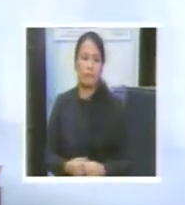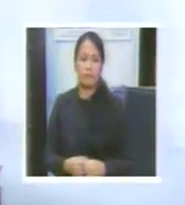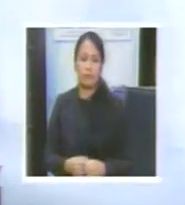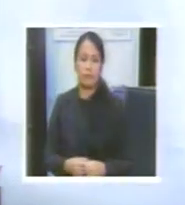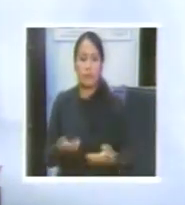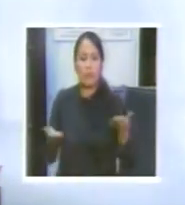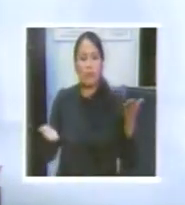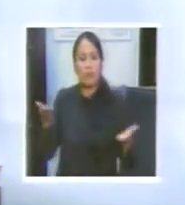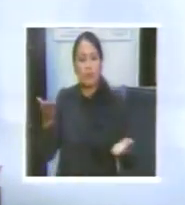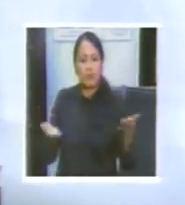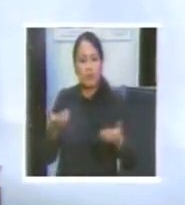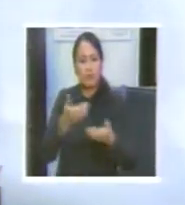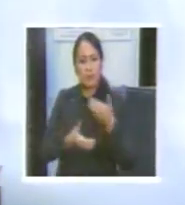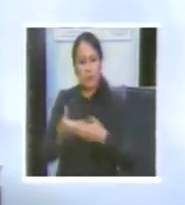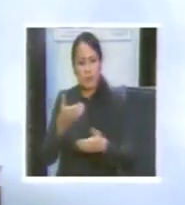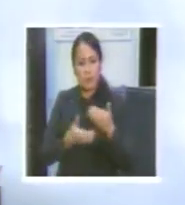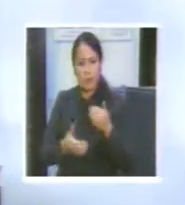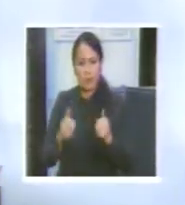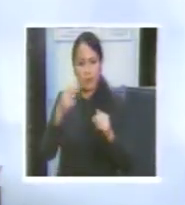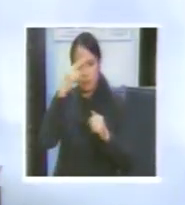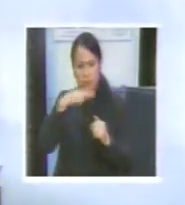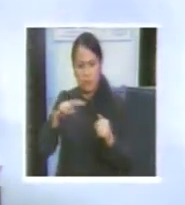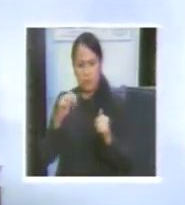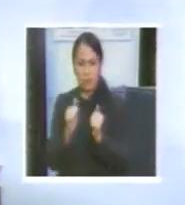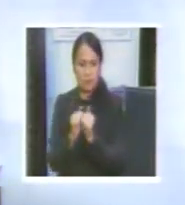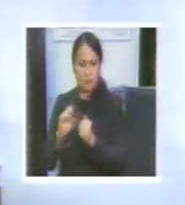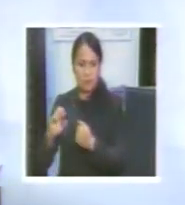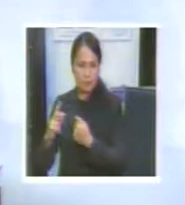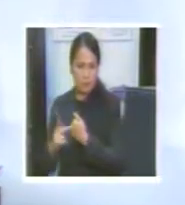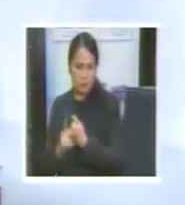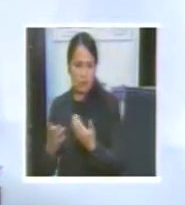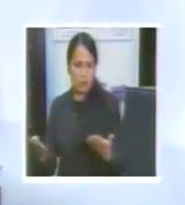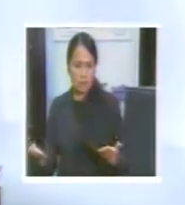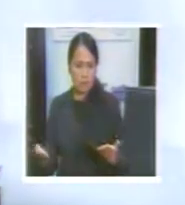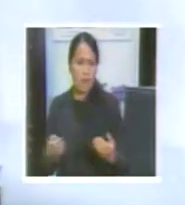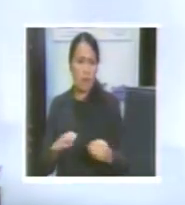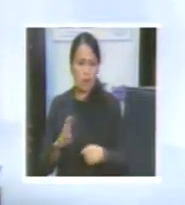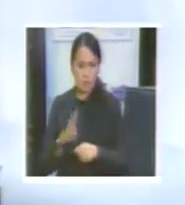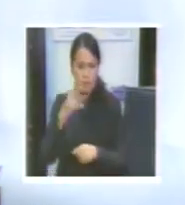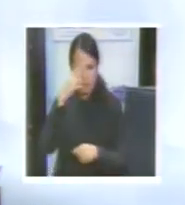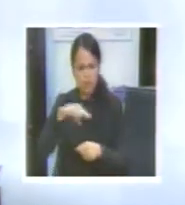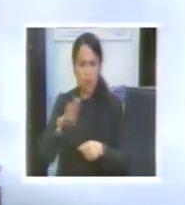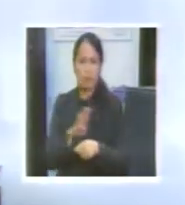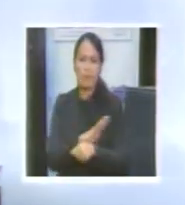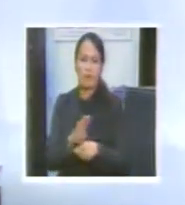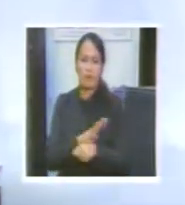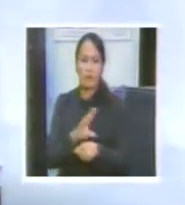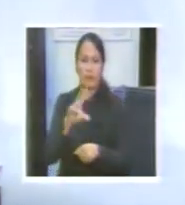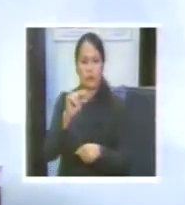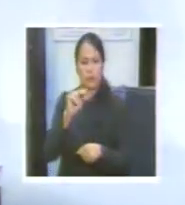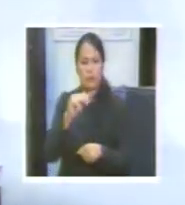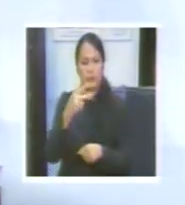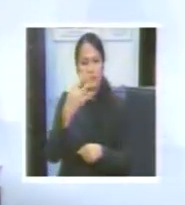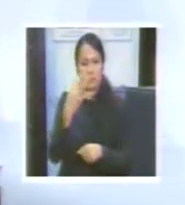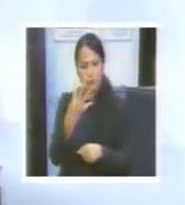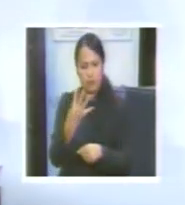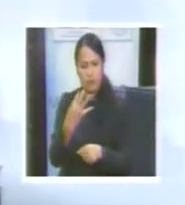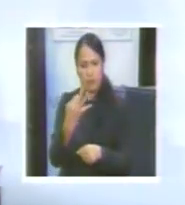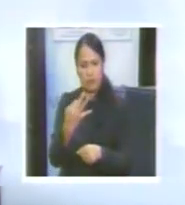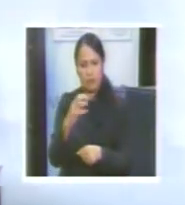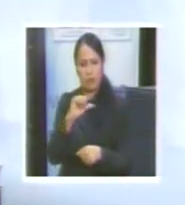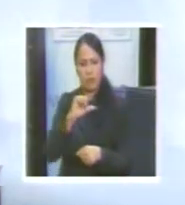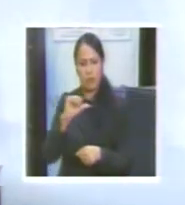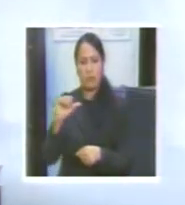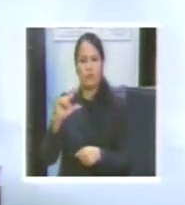La balanza comercial entre México y Europa fue favorable para nuestro país de 83-87, pero a